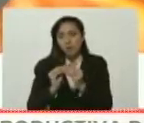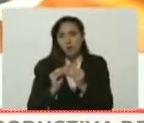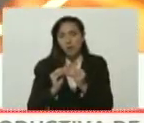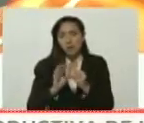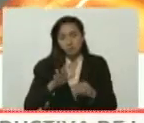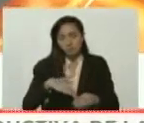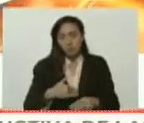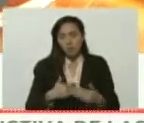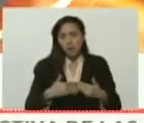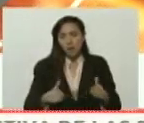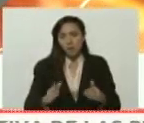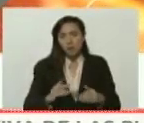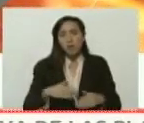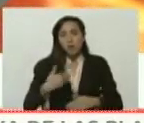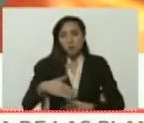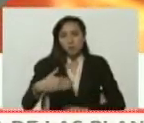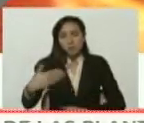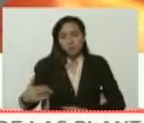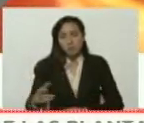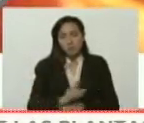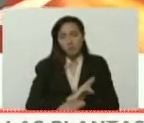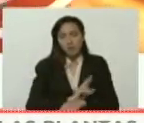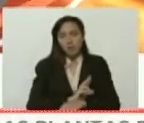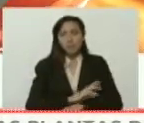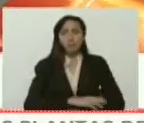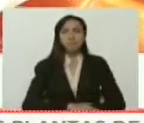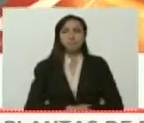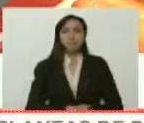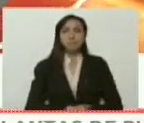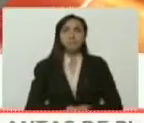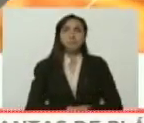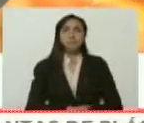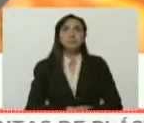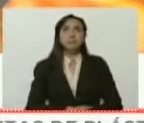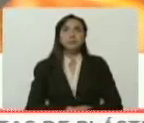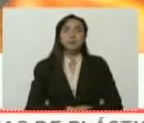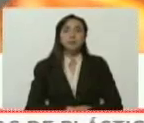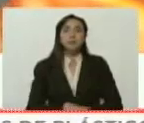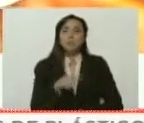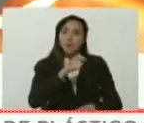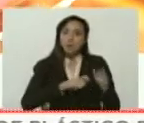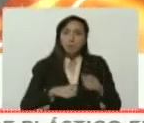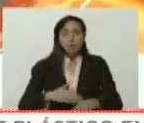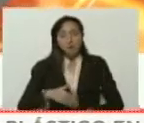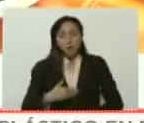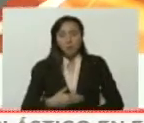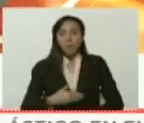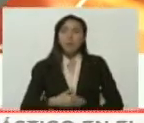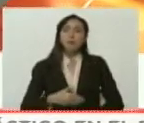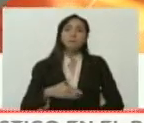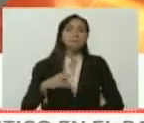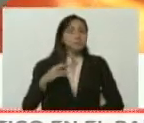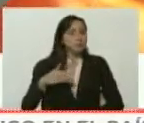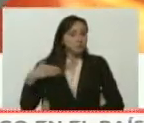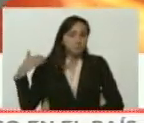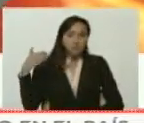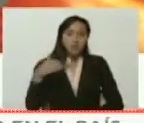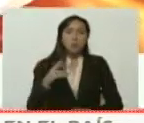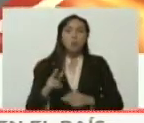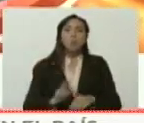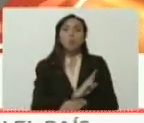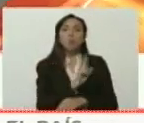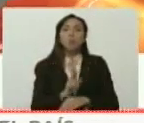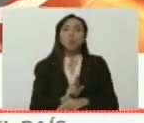servicio lo más pronto posible y nuestro pueblo tenga la posibilidad de movilizarse de este oeste, de norte a